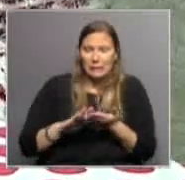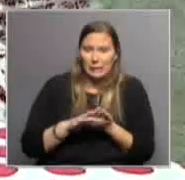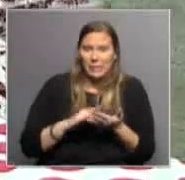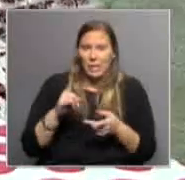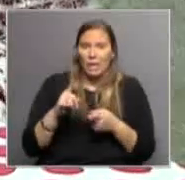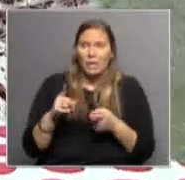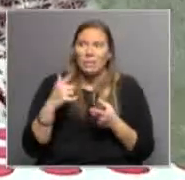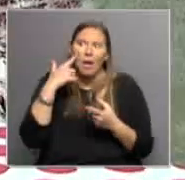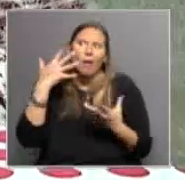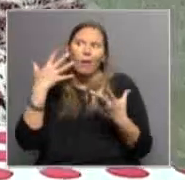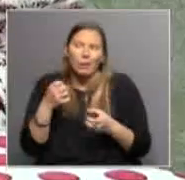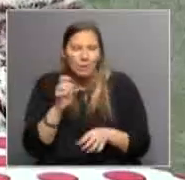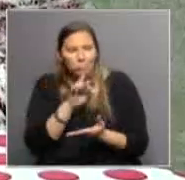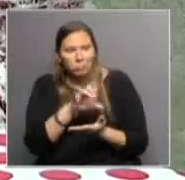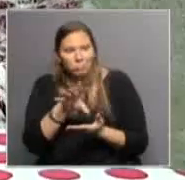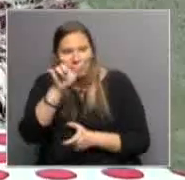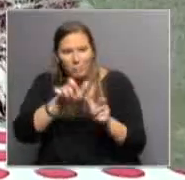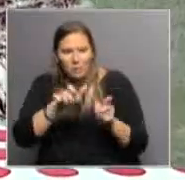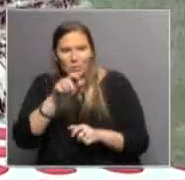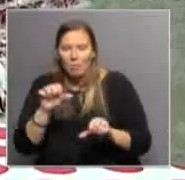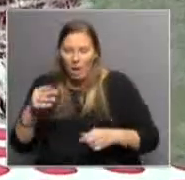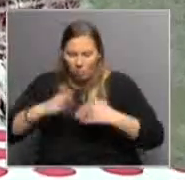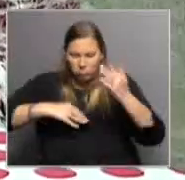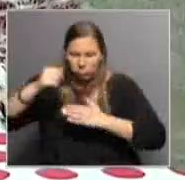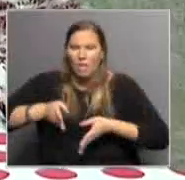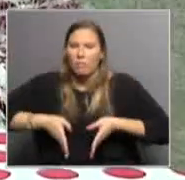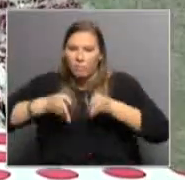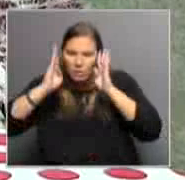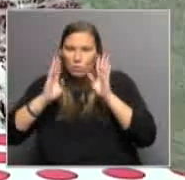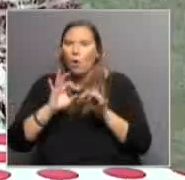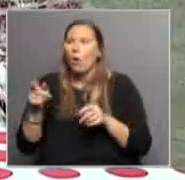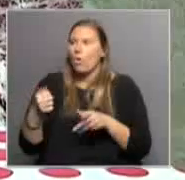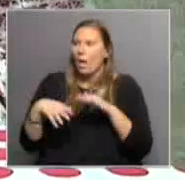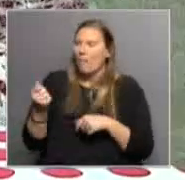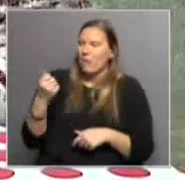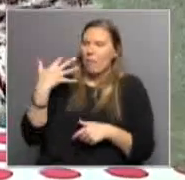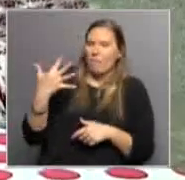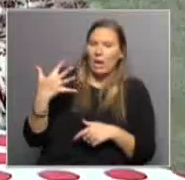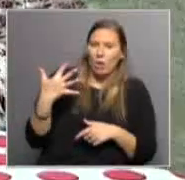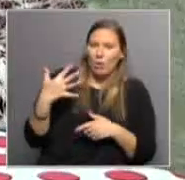esa transacción de sacar a la población para hacer edificios o poder valorizar, como se decía,